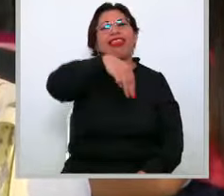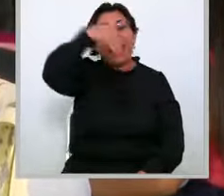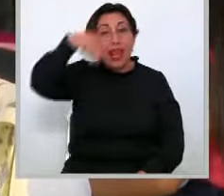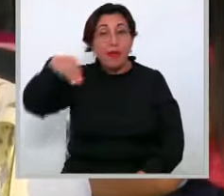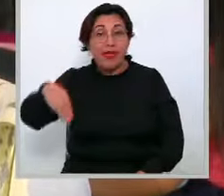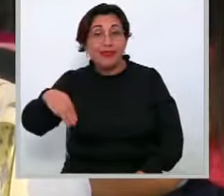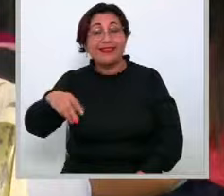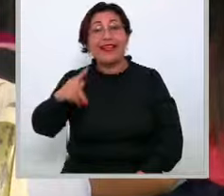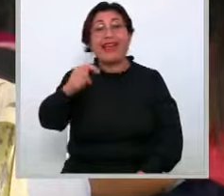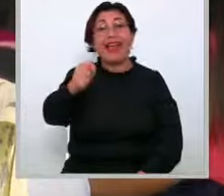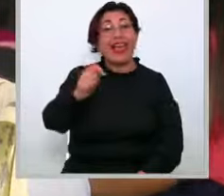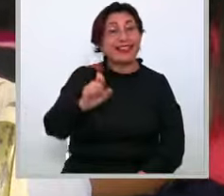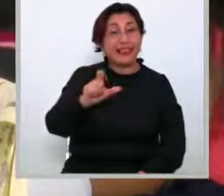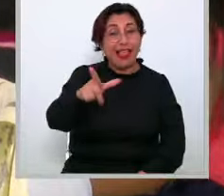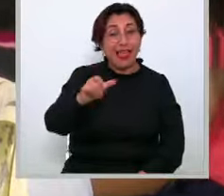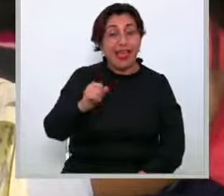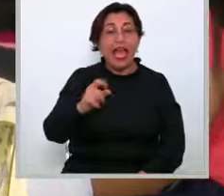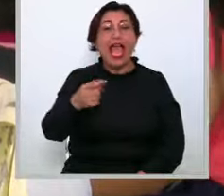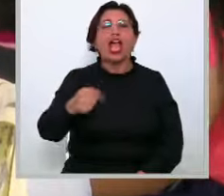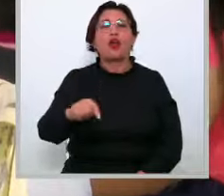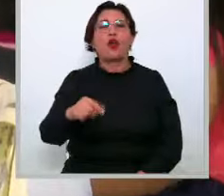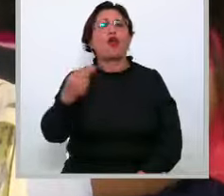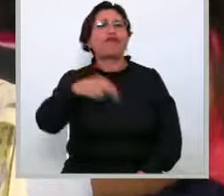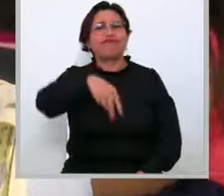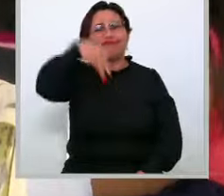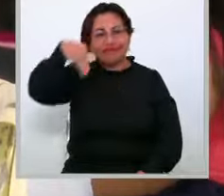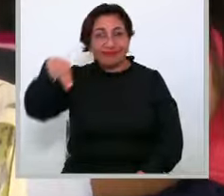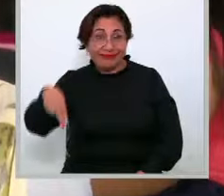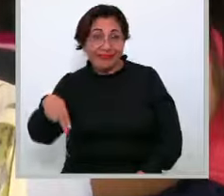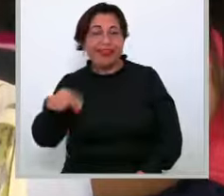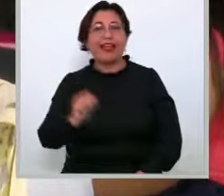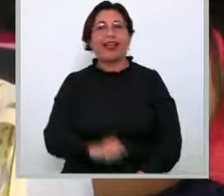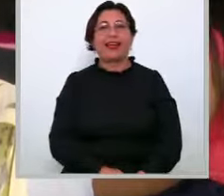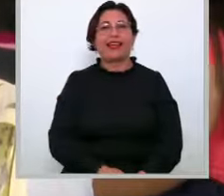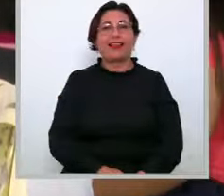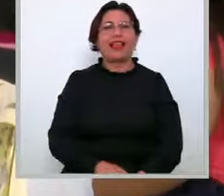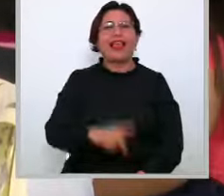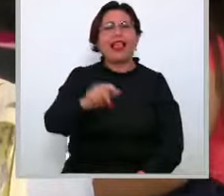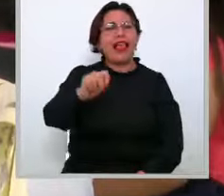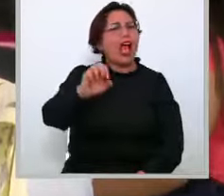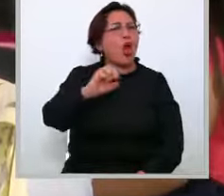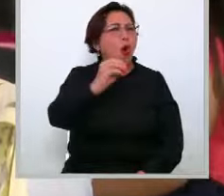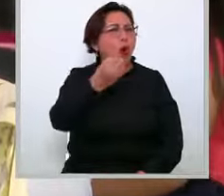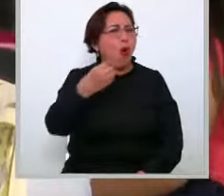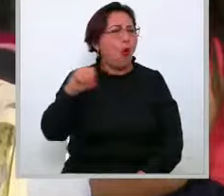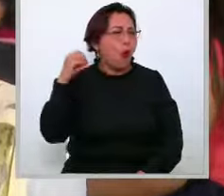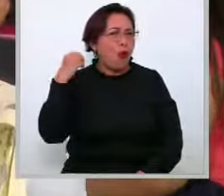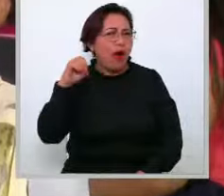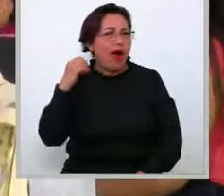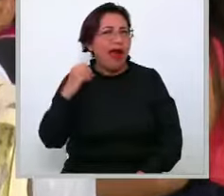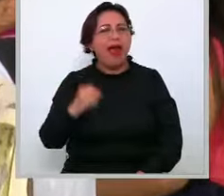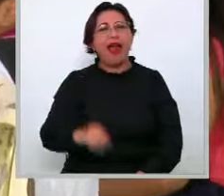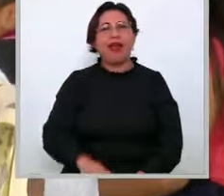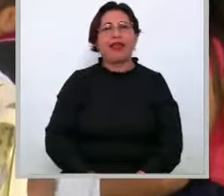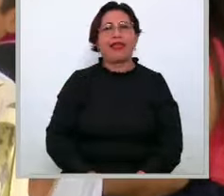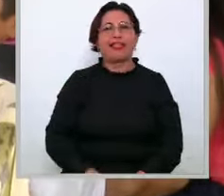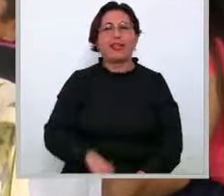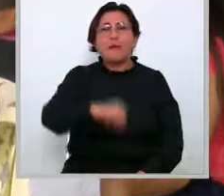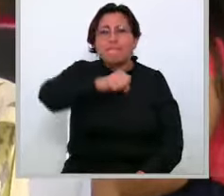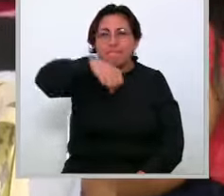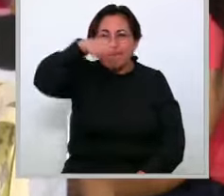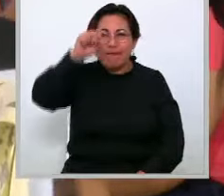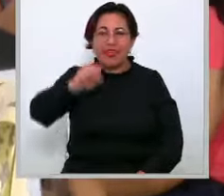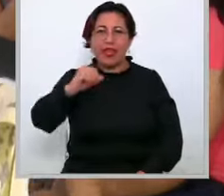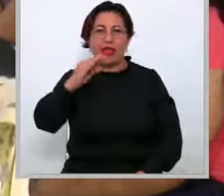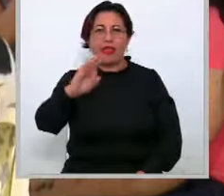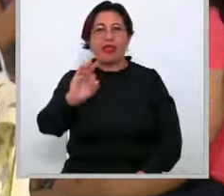tenemos Tlaxiaco, tenemos Asunción Nochixtlán, Mariscala de Juárez, de Sierra de Flores Magón